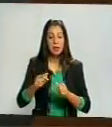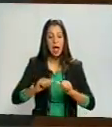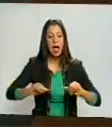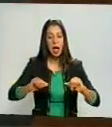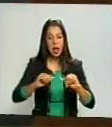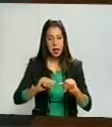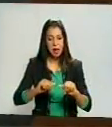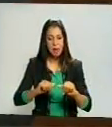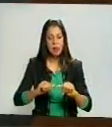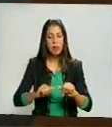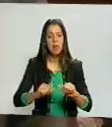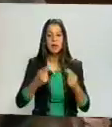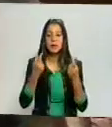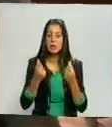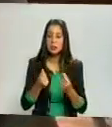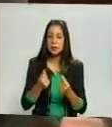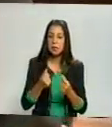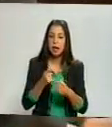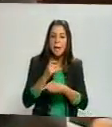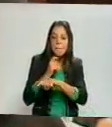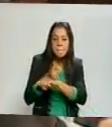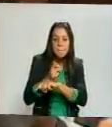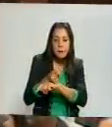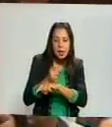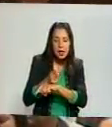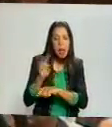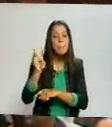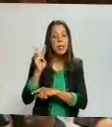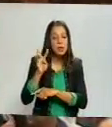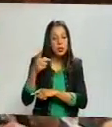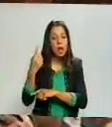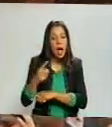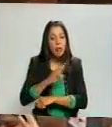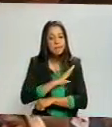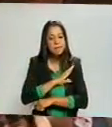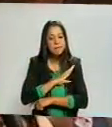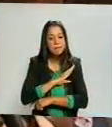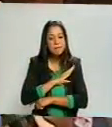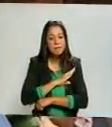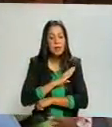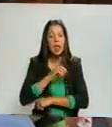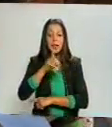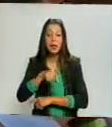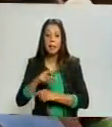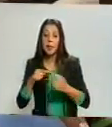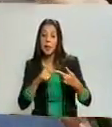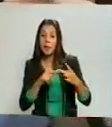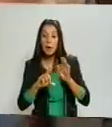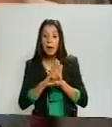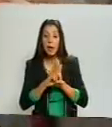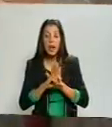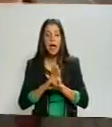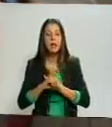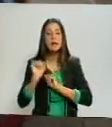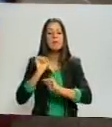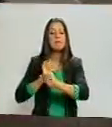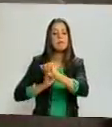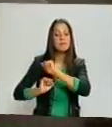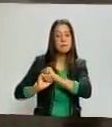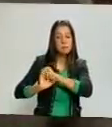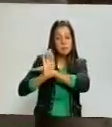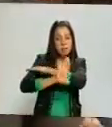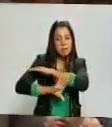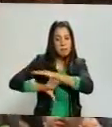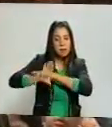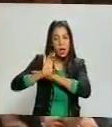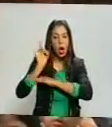desde el punto de vista de las riquezas minerales que ya existen, como desde el punto de vista de la defensa de la soberanía nacional y de la